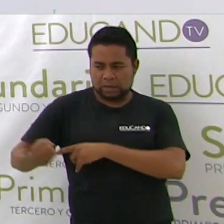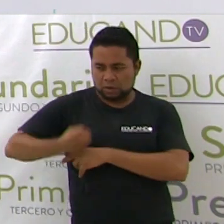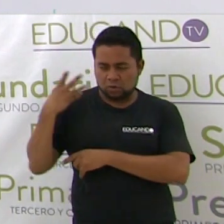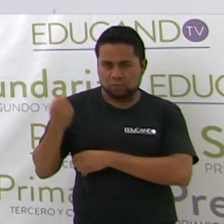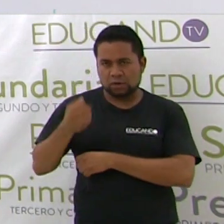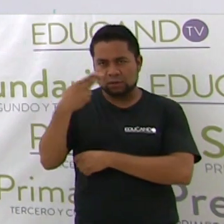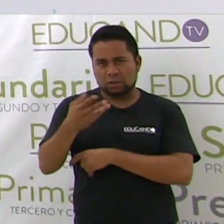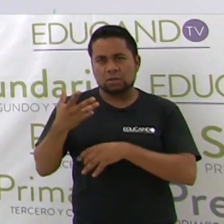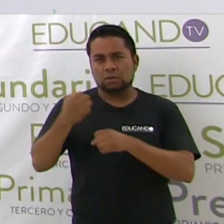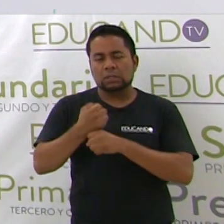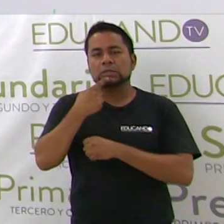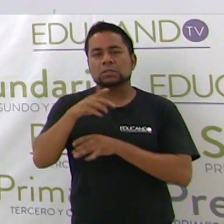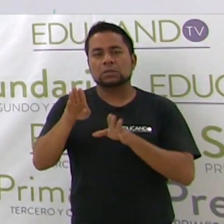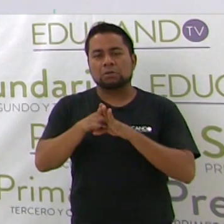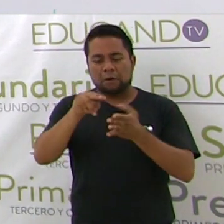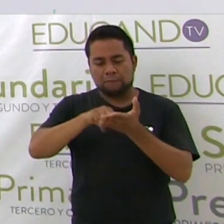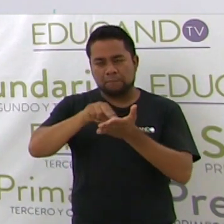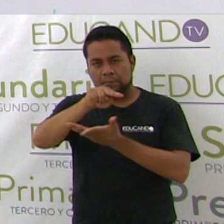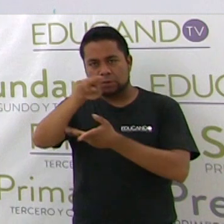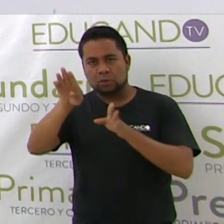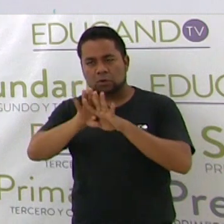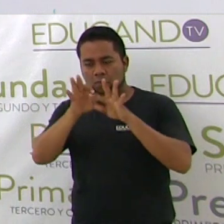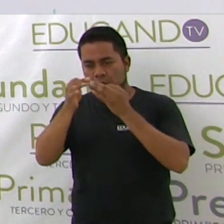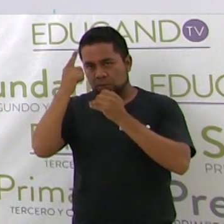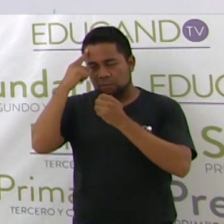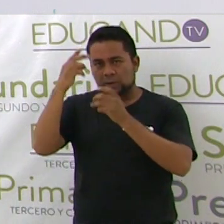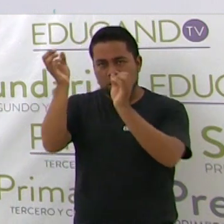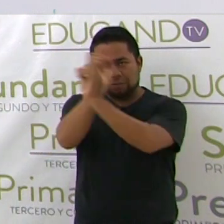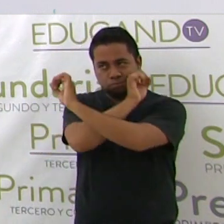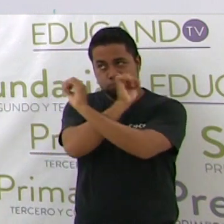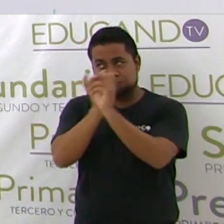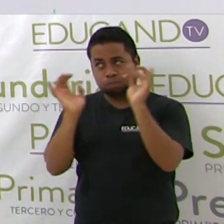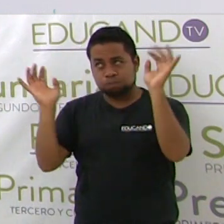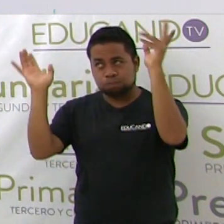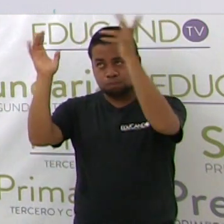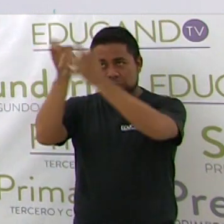pintura como forma de desarrollar la imaginación y la